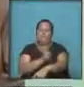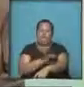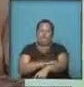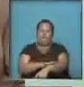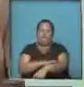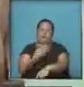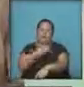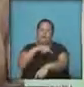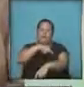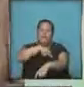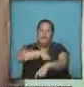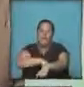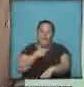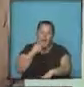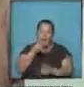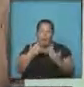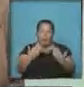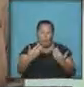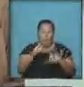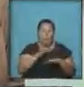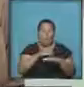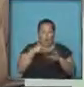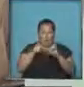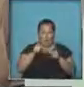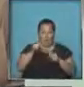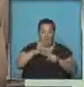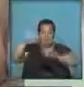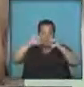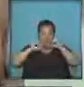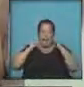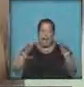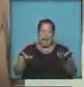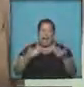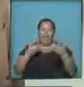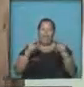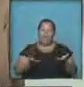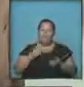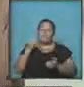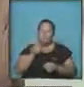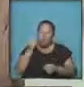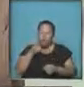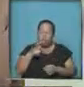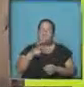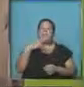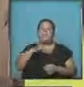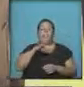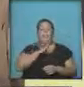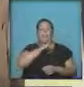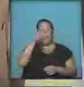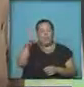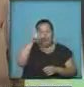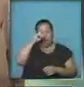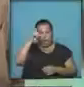y puede seguir penetrando. Que esto puede ser en función de lo que decía de la pirotecnia. Claro, por eso es necesario que siempre se acuda a